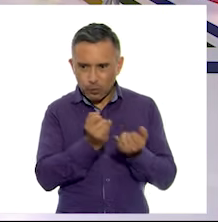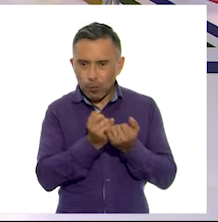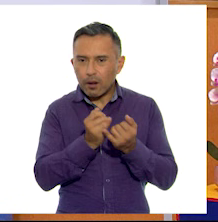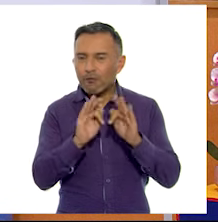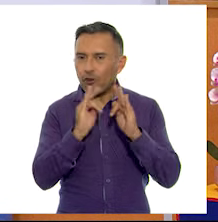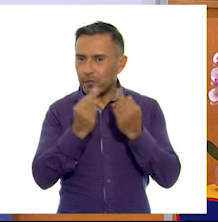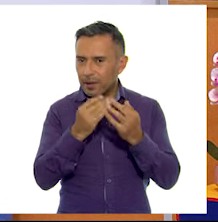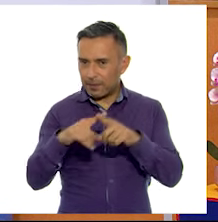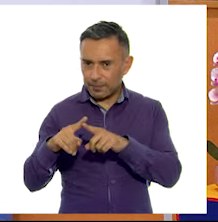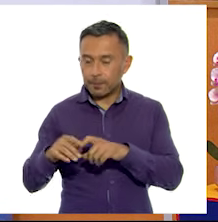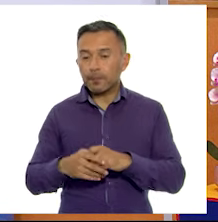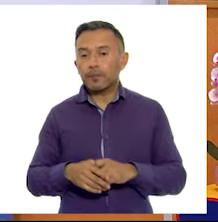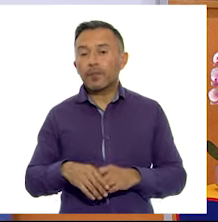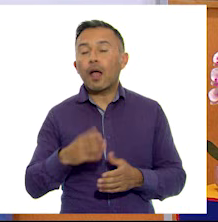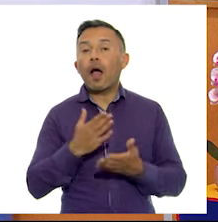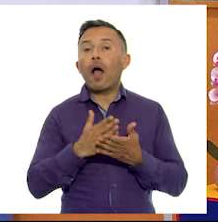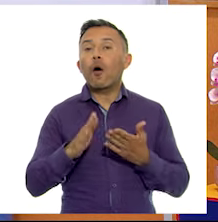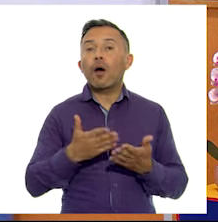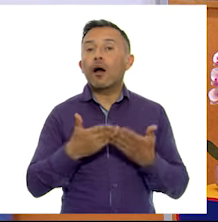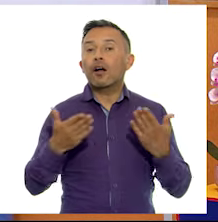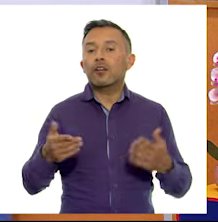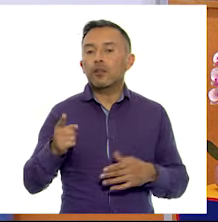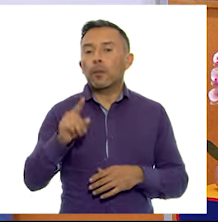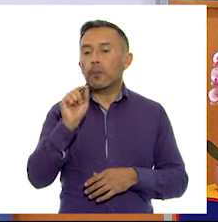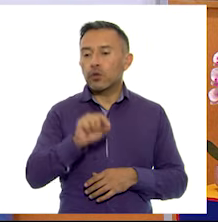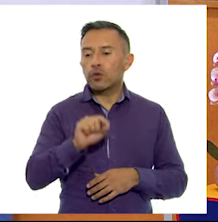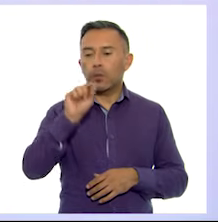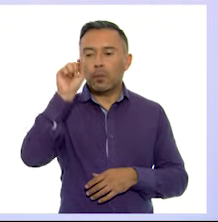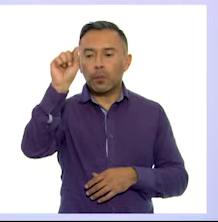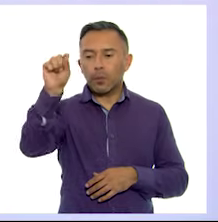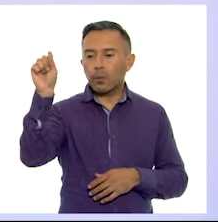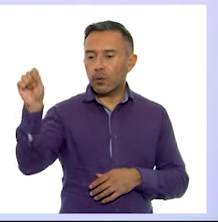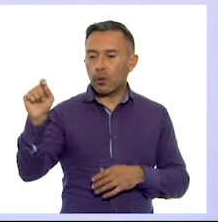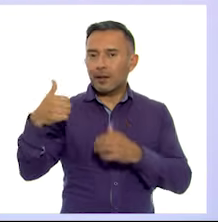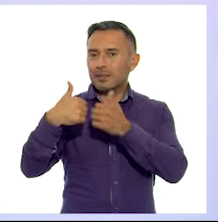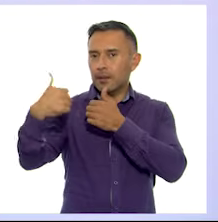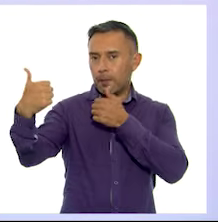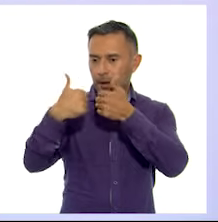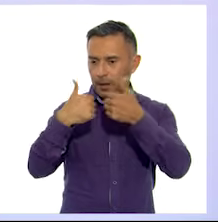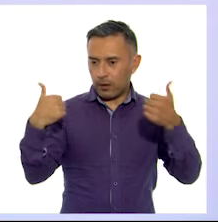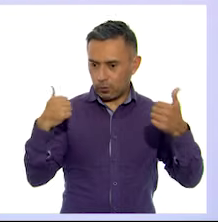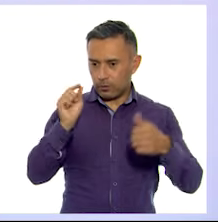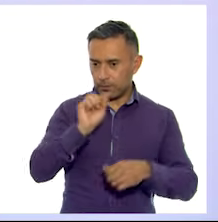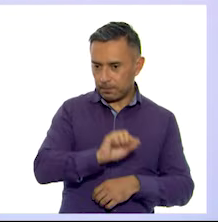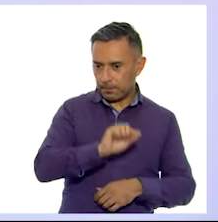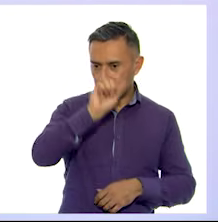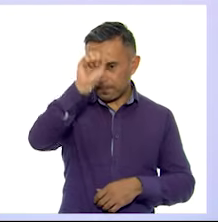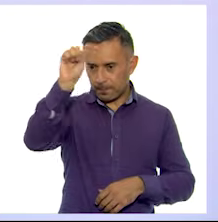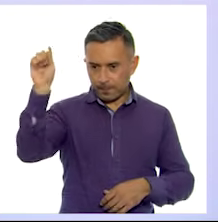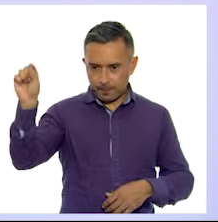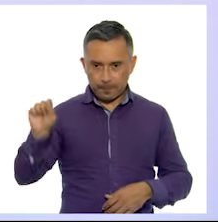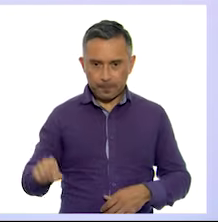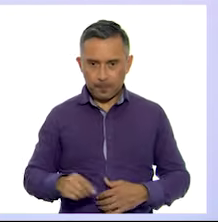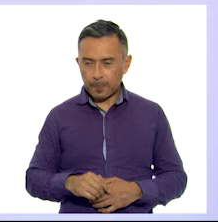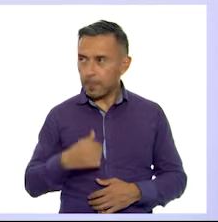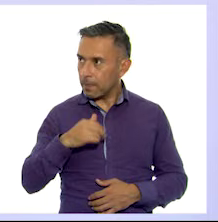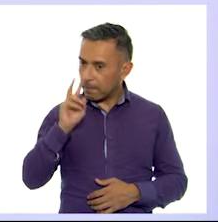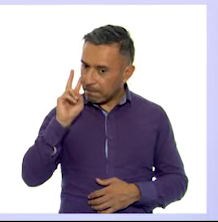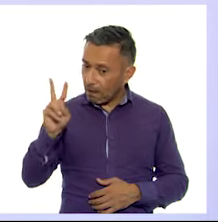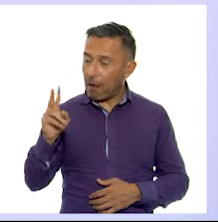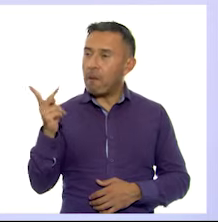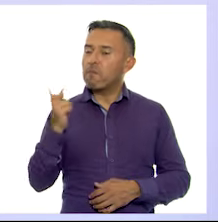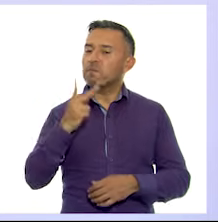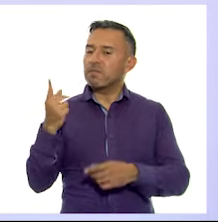luego vamos a tratar de hacer puntos separados, lo más separados que puedas. A ver. ¡Qué diferencia!